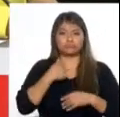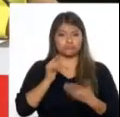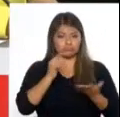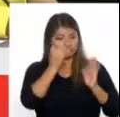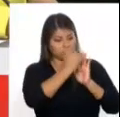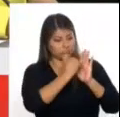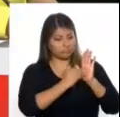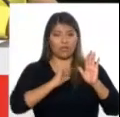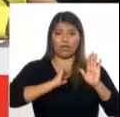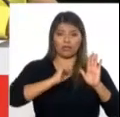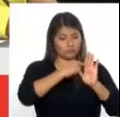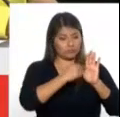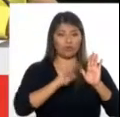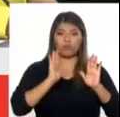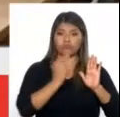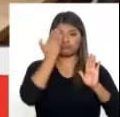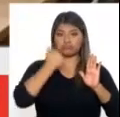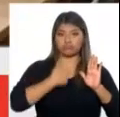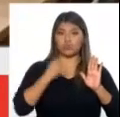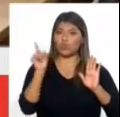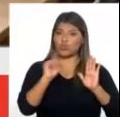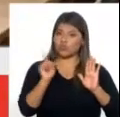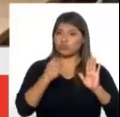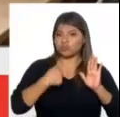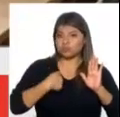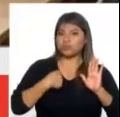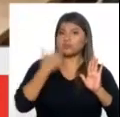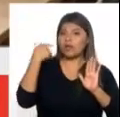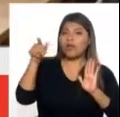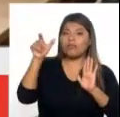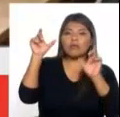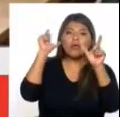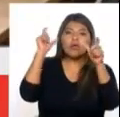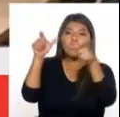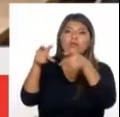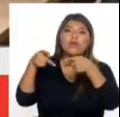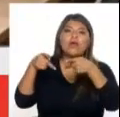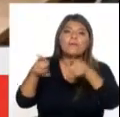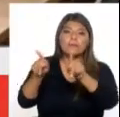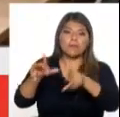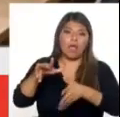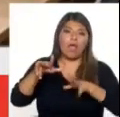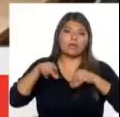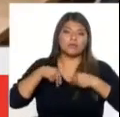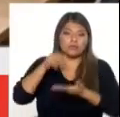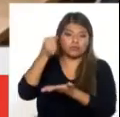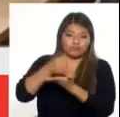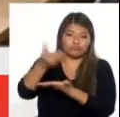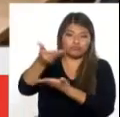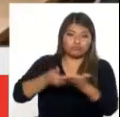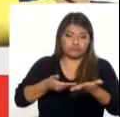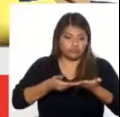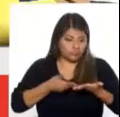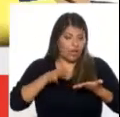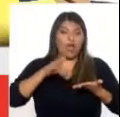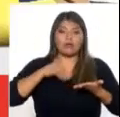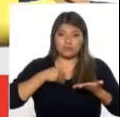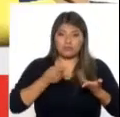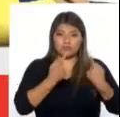faltó al Código de Ética Parlamentario, puesto que estas licencias fueron otorgadas por el Consejo Directivo del